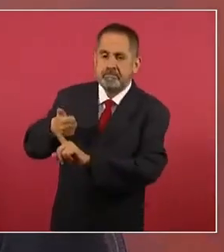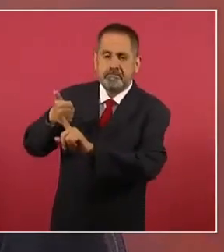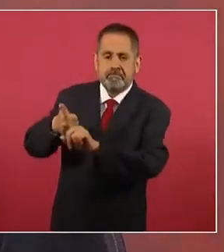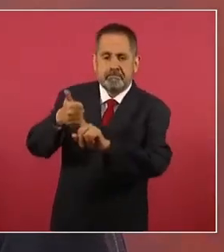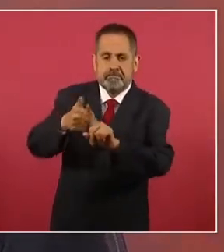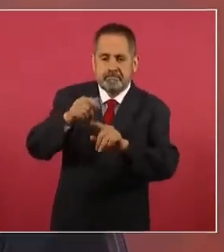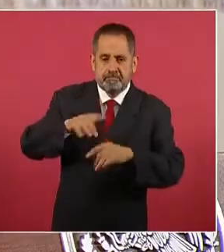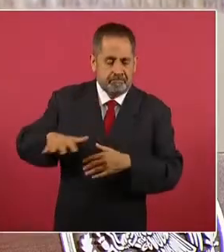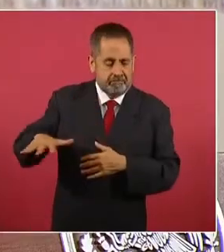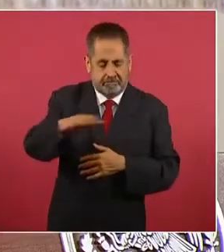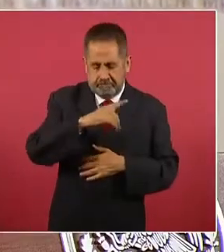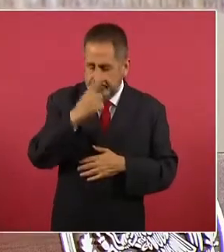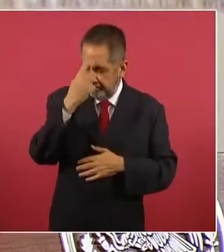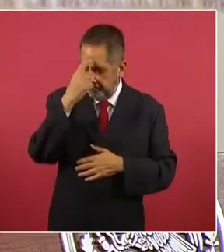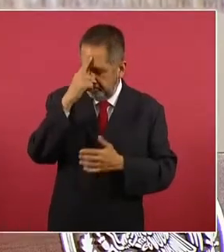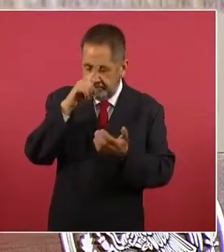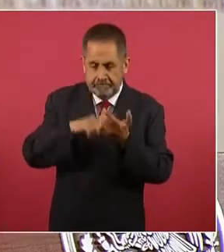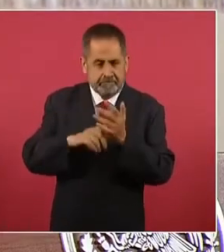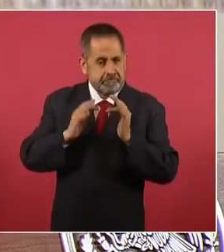esté tranquilo,